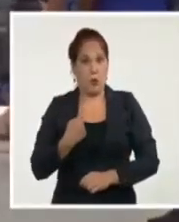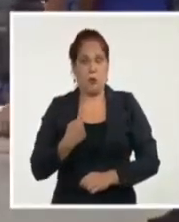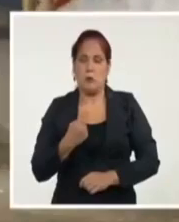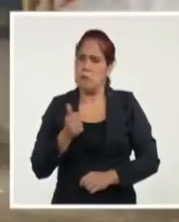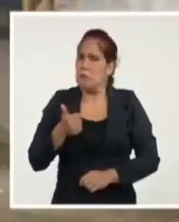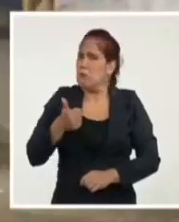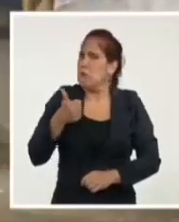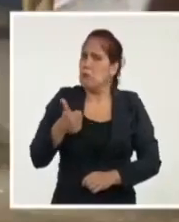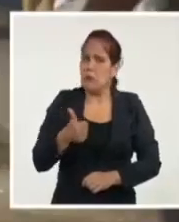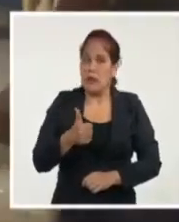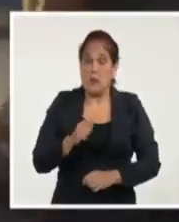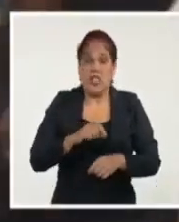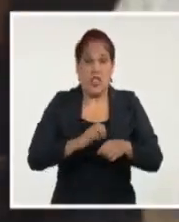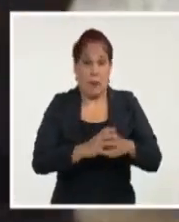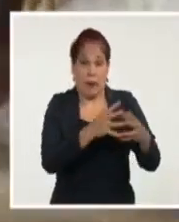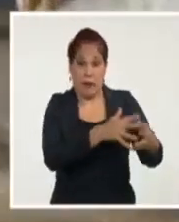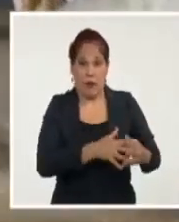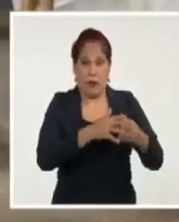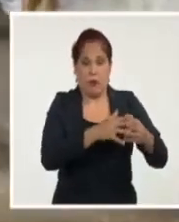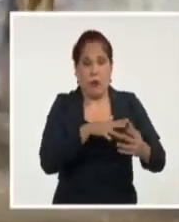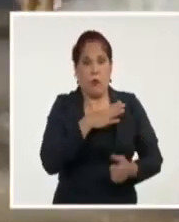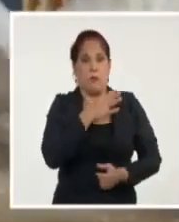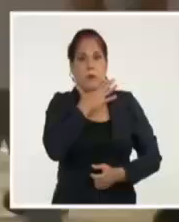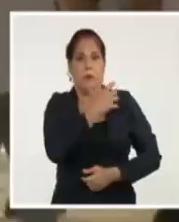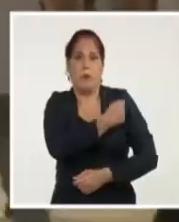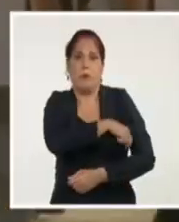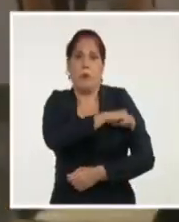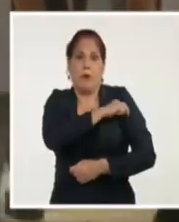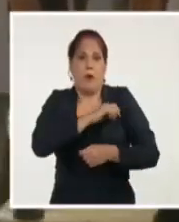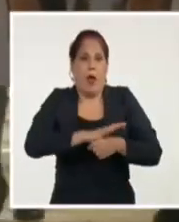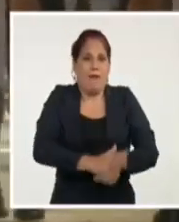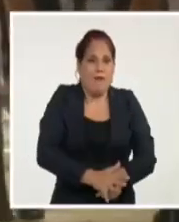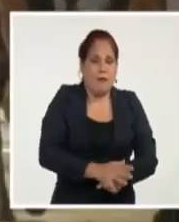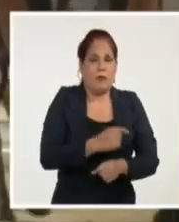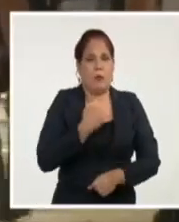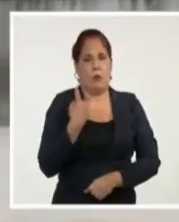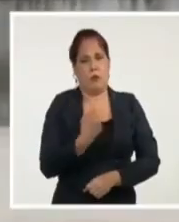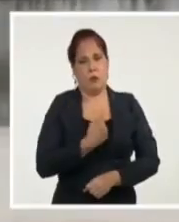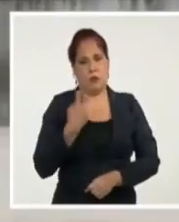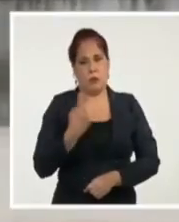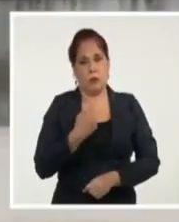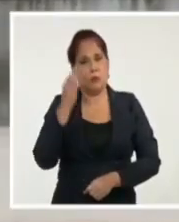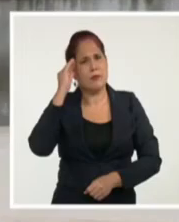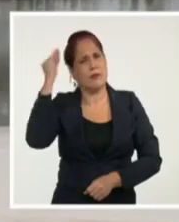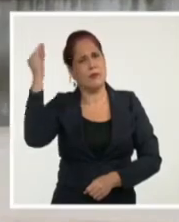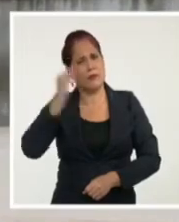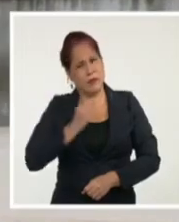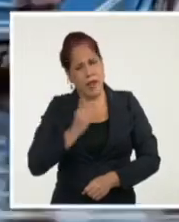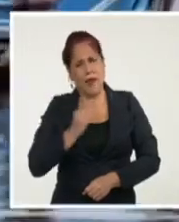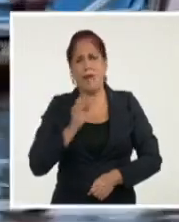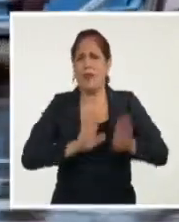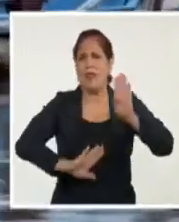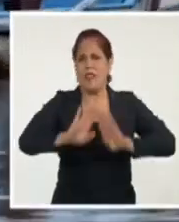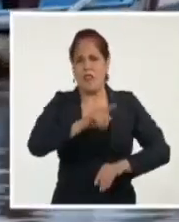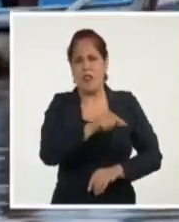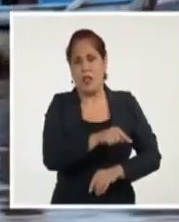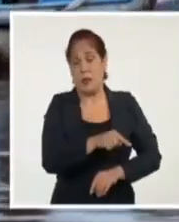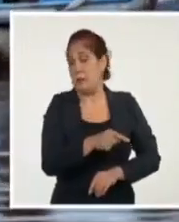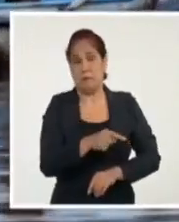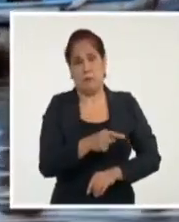aprieta cada vez más el cuello del pueblo cubano, esos que Suárez asegura defender.